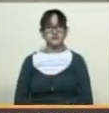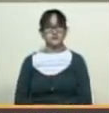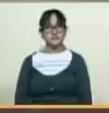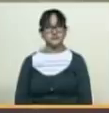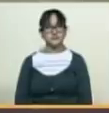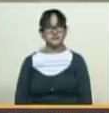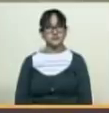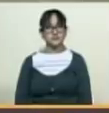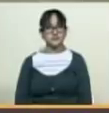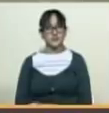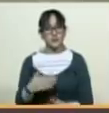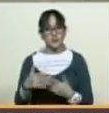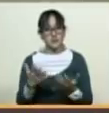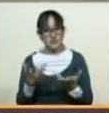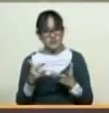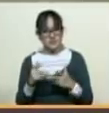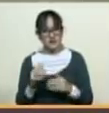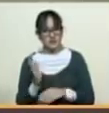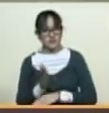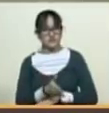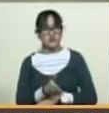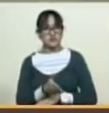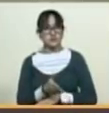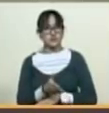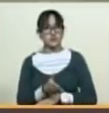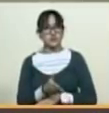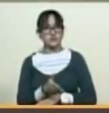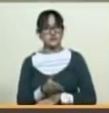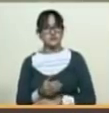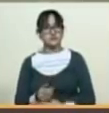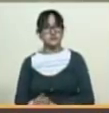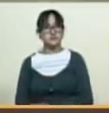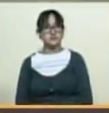esos procedimientos administrativos o sanciones que podría